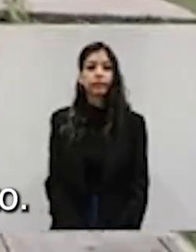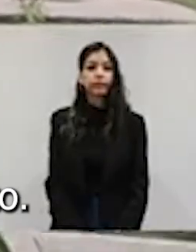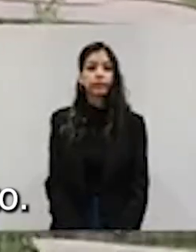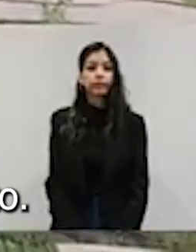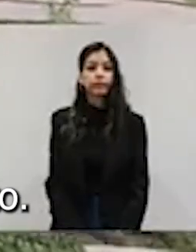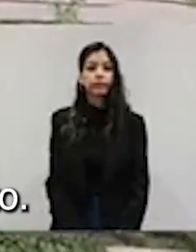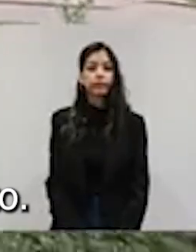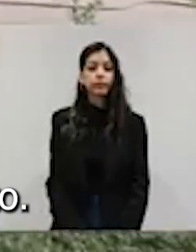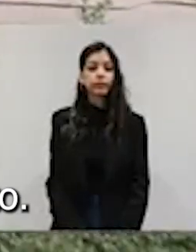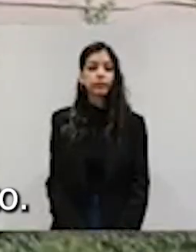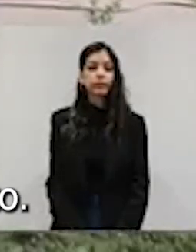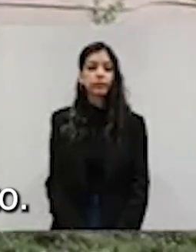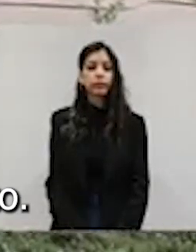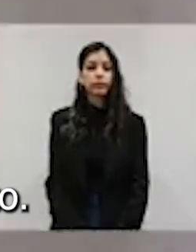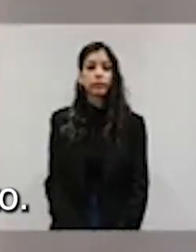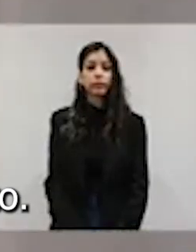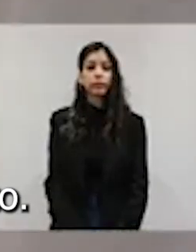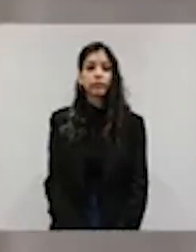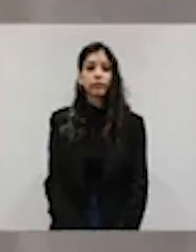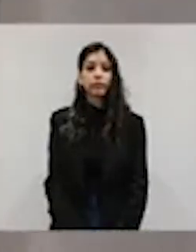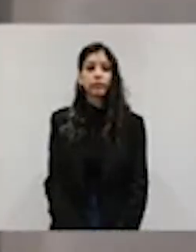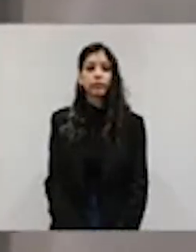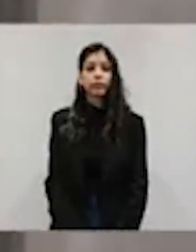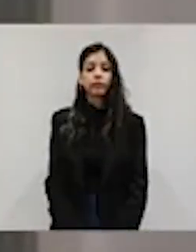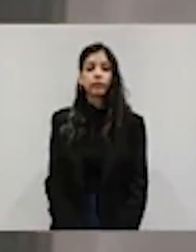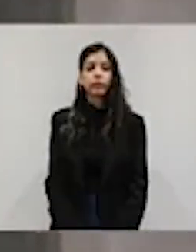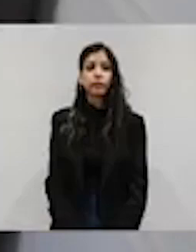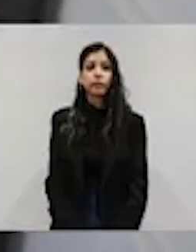Simulan un contrato de arrendamiento.